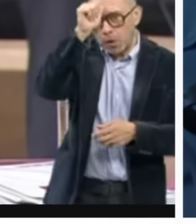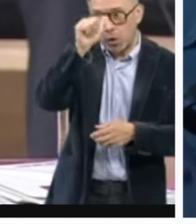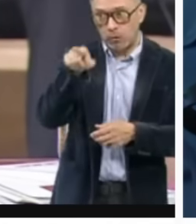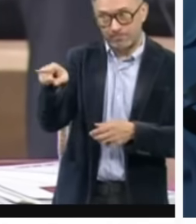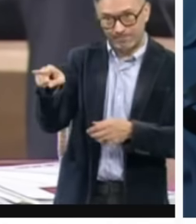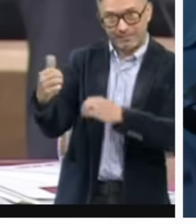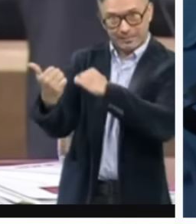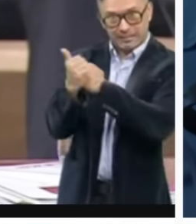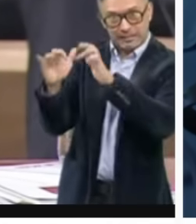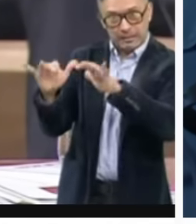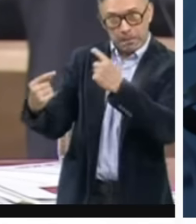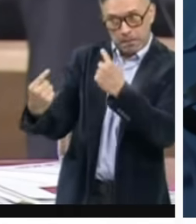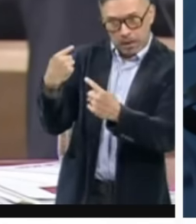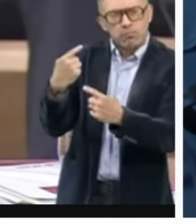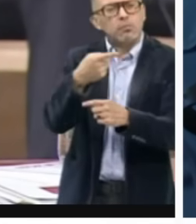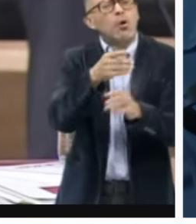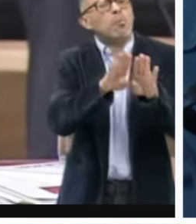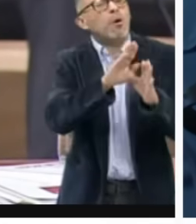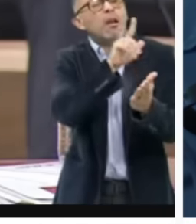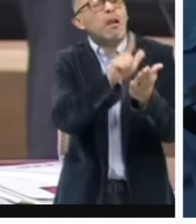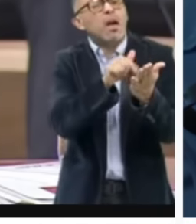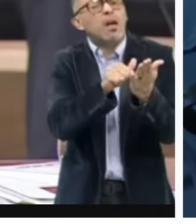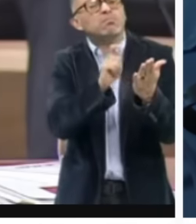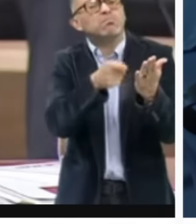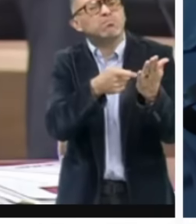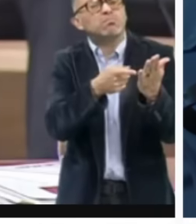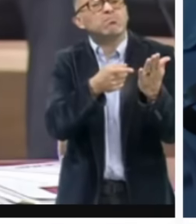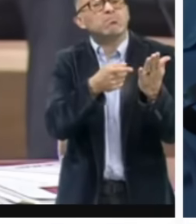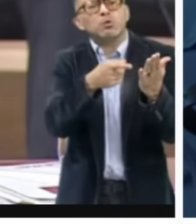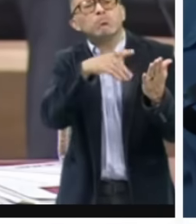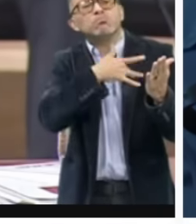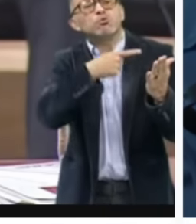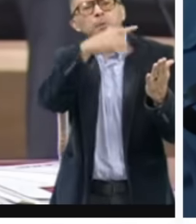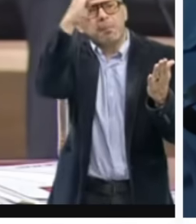a cómo se va a interpretar y nada más está señalando, sobre todo en los